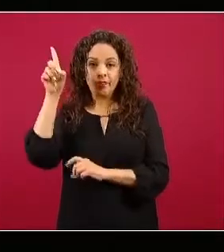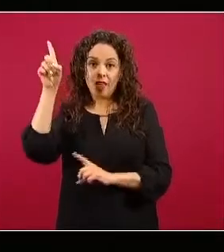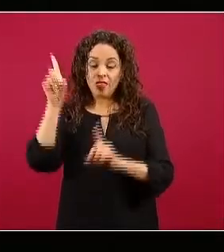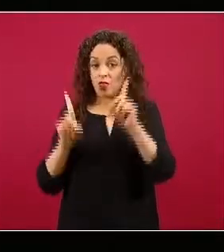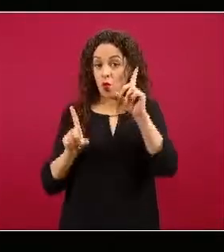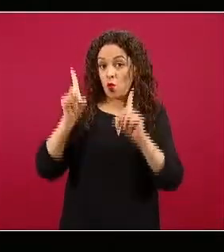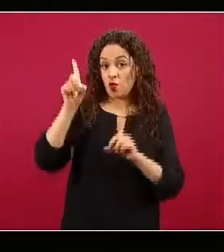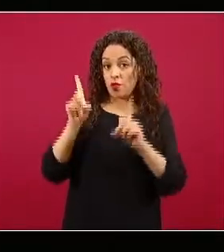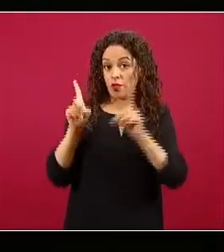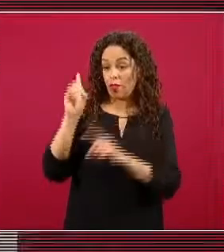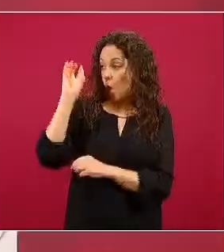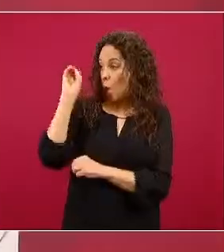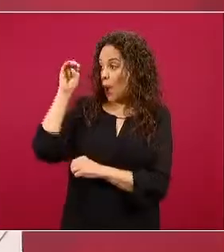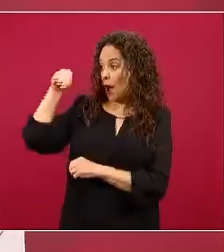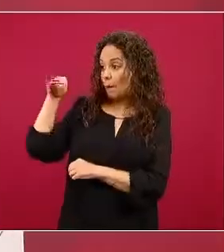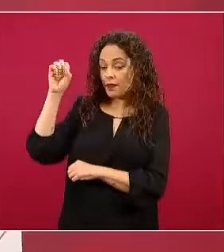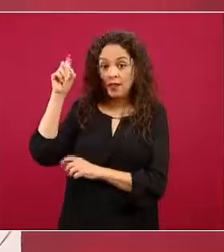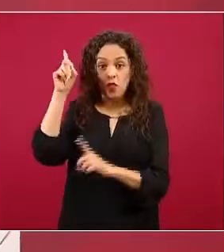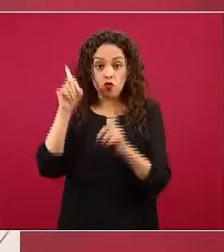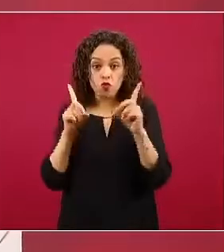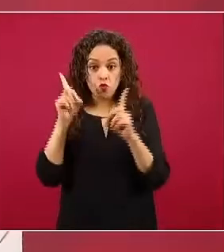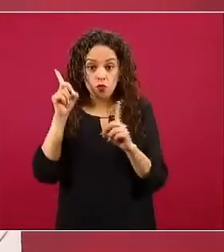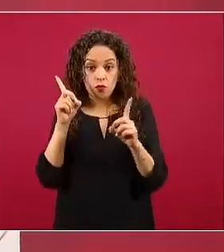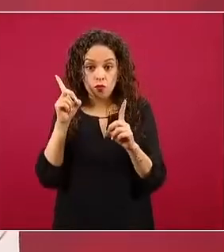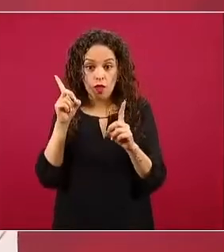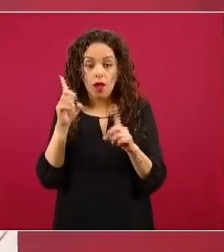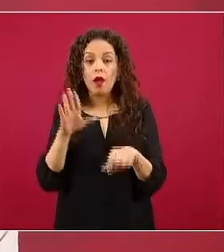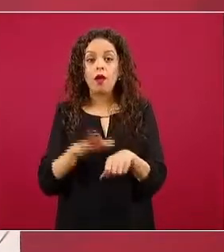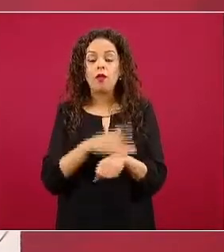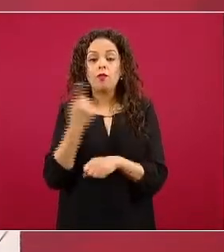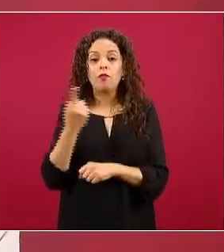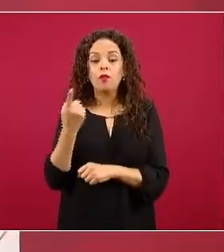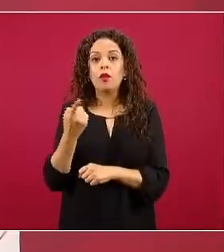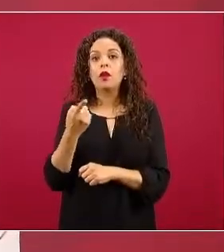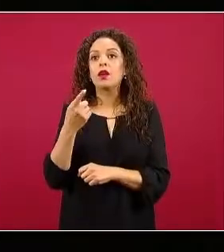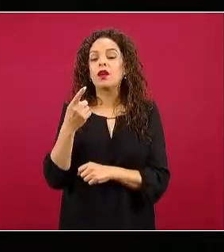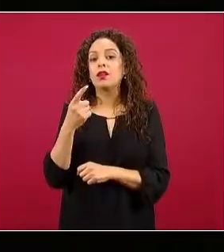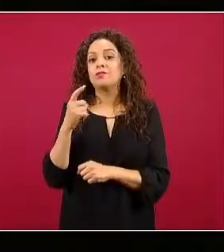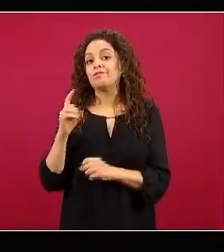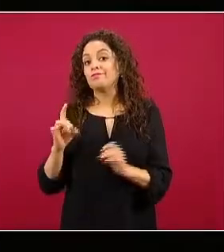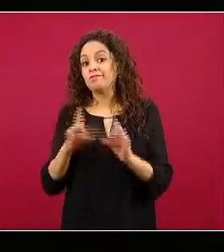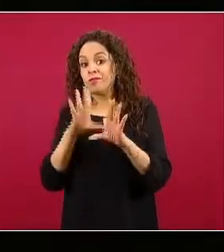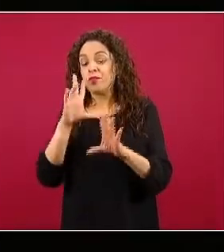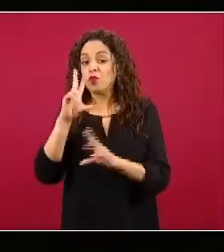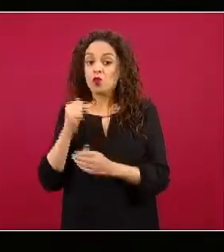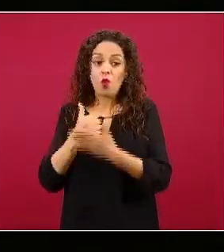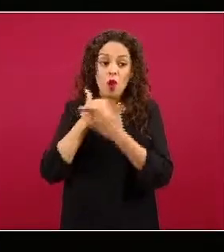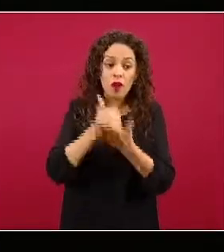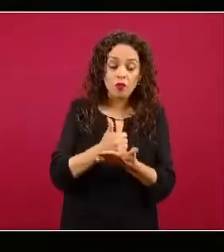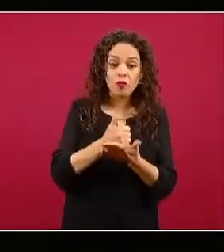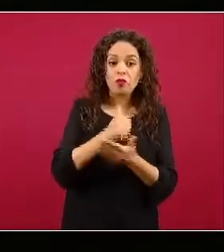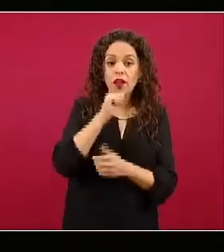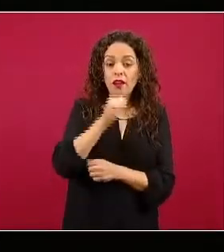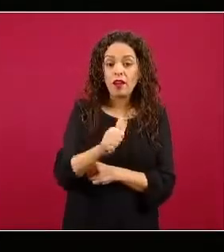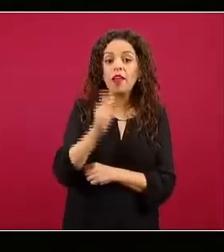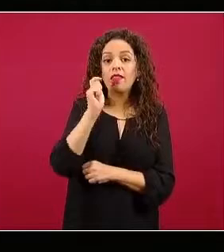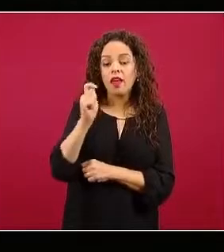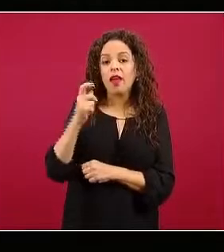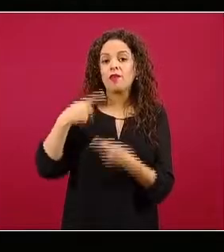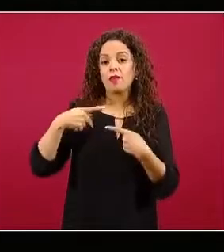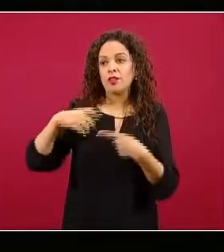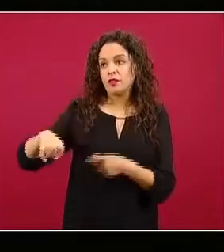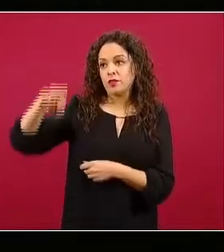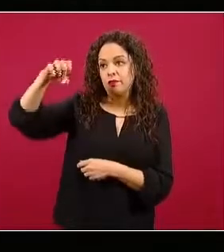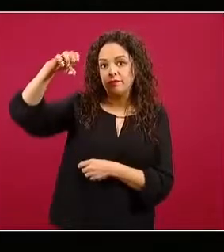menos puso en duda, que pudiera durar sobre todo a los adultos mayores. Me gustaría primero su opinión y la situación en Chihuahua. No sé si